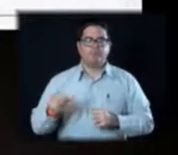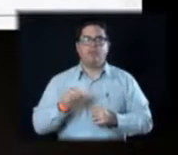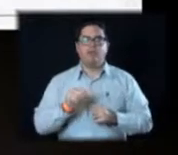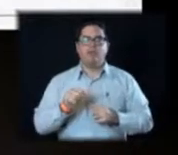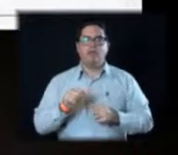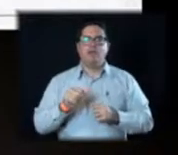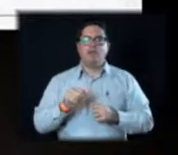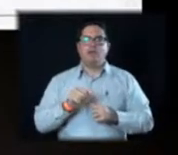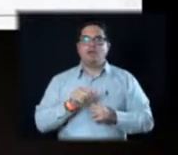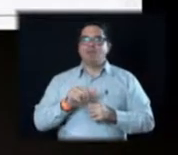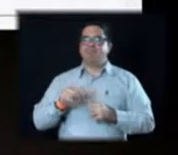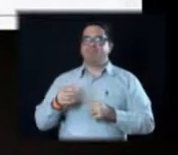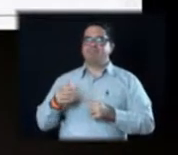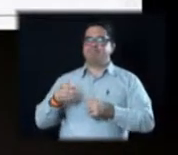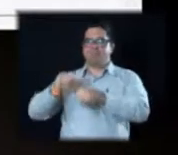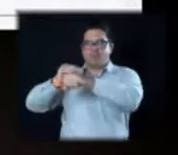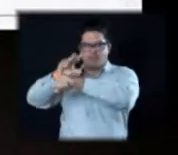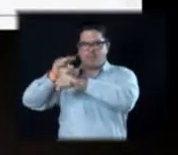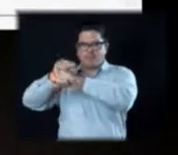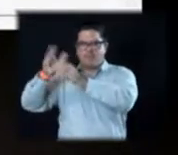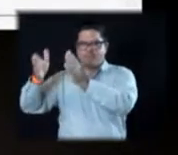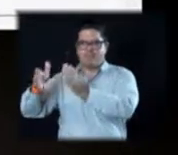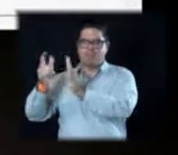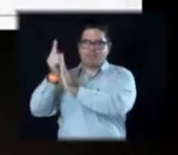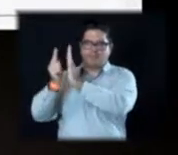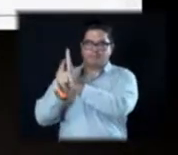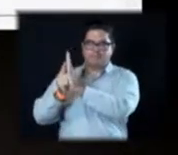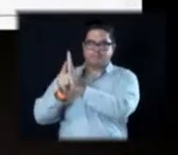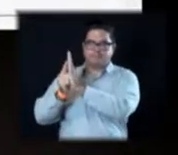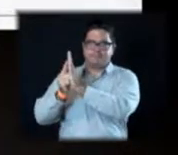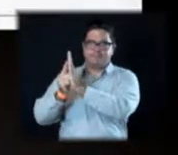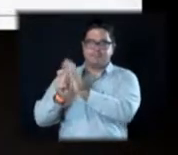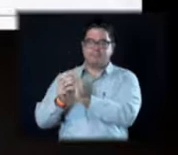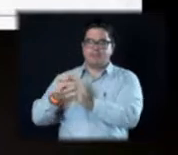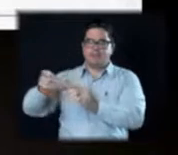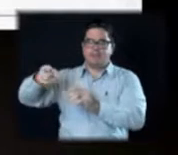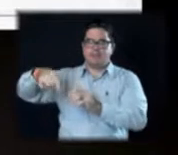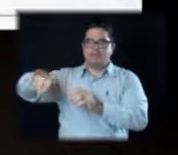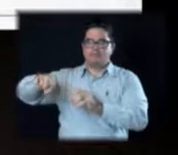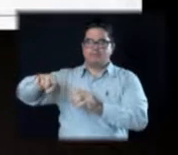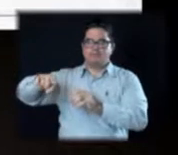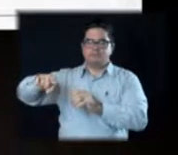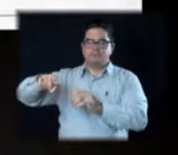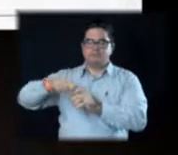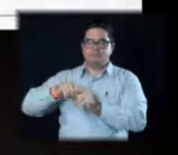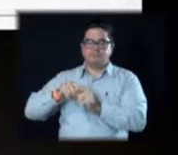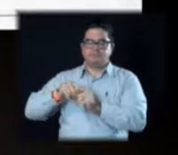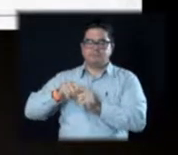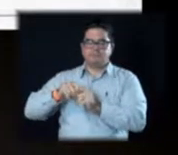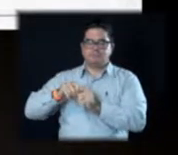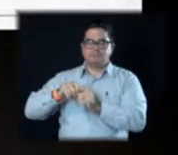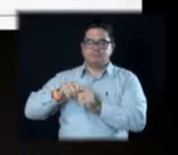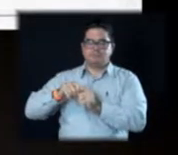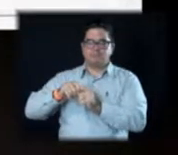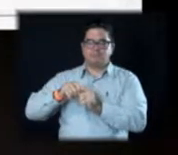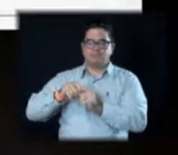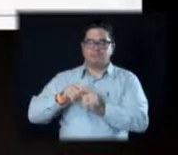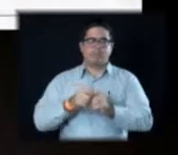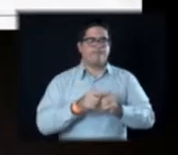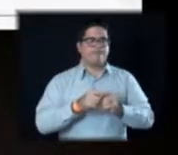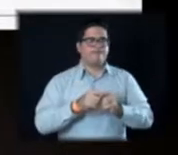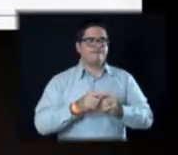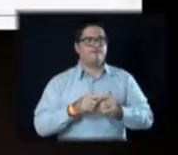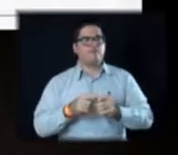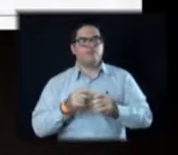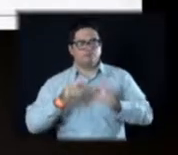paso, nuestros asesores legales nos ayudarán a determinar la naturaleza restrictiva